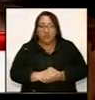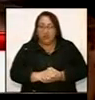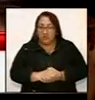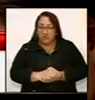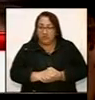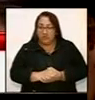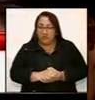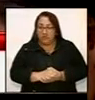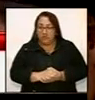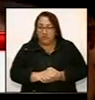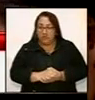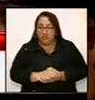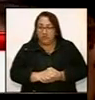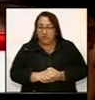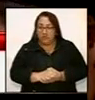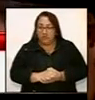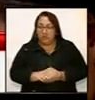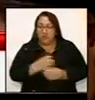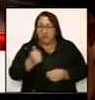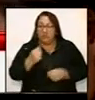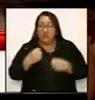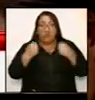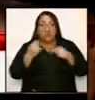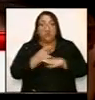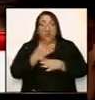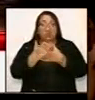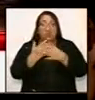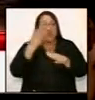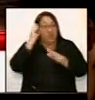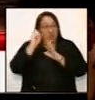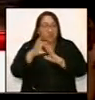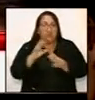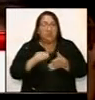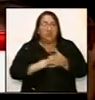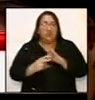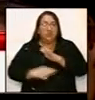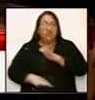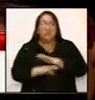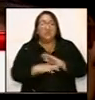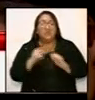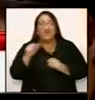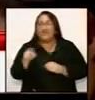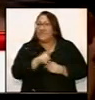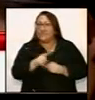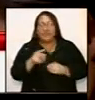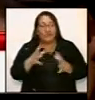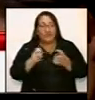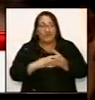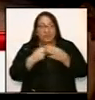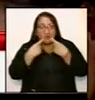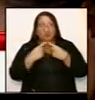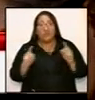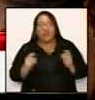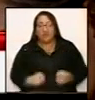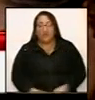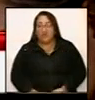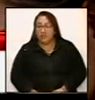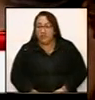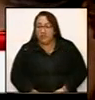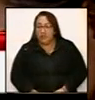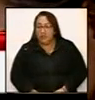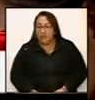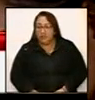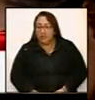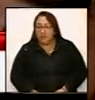la lucha contra los antimineros, básicamente. Y esto no se atreve a descubrir. Yo creo que es